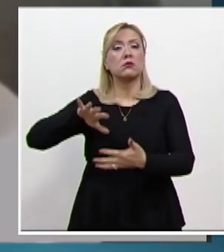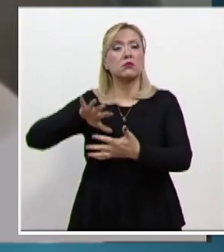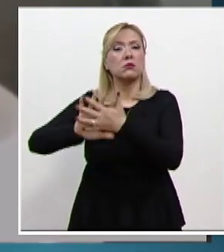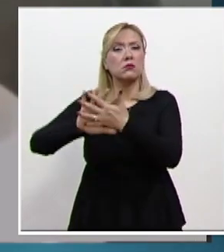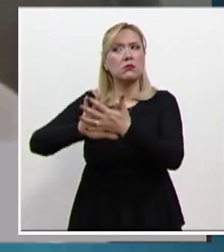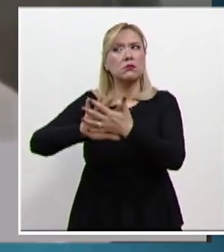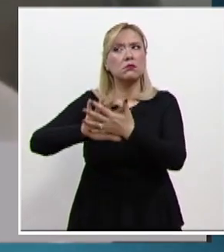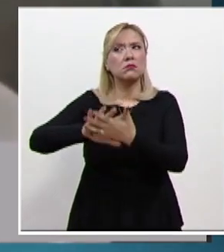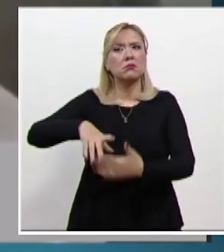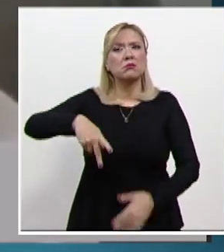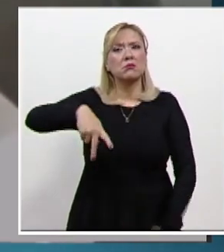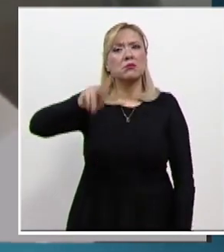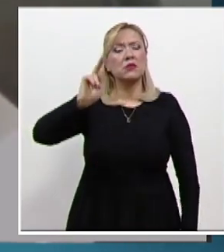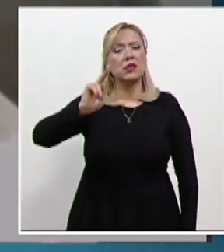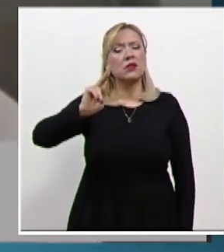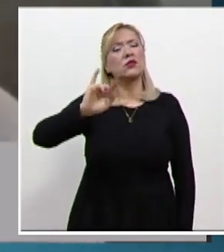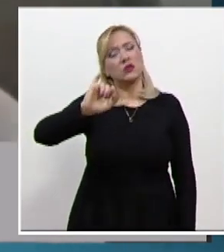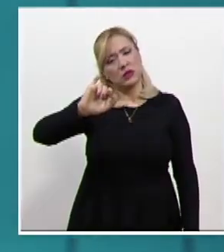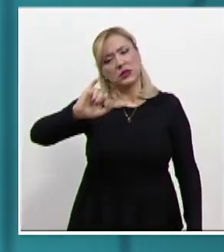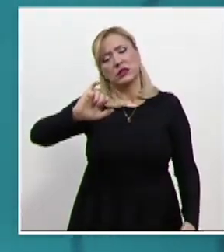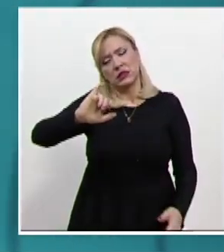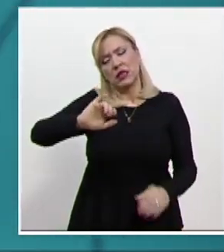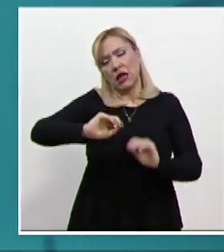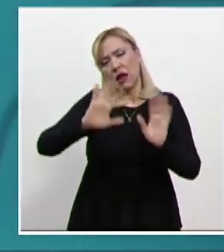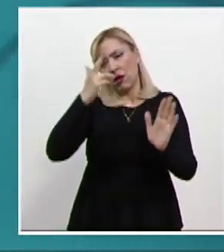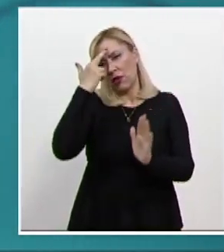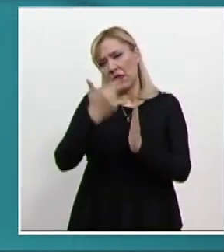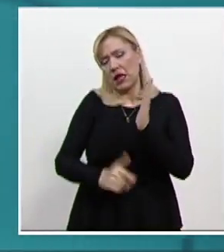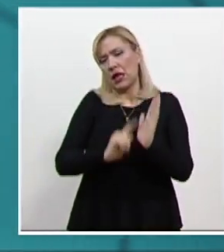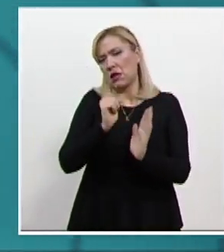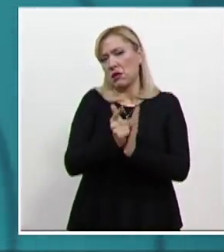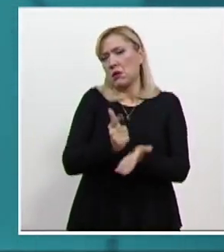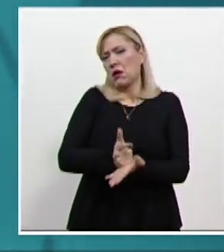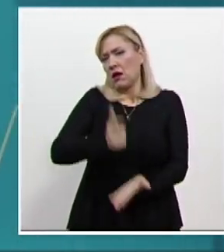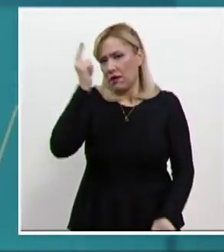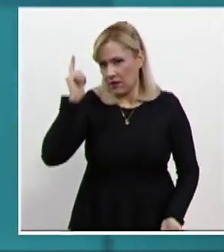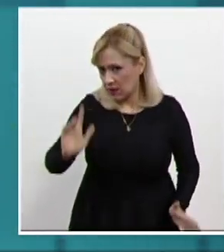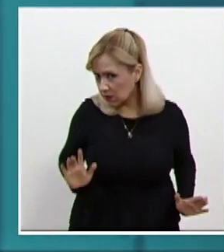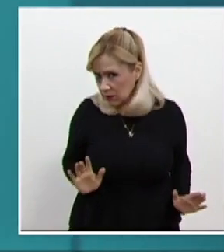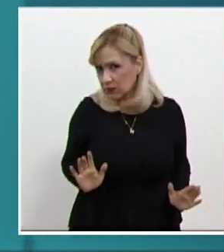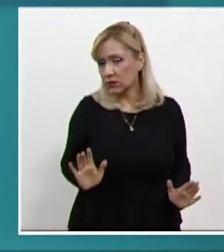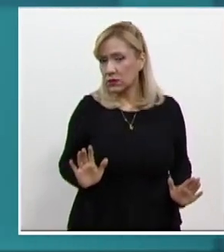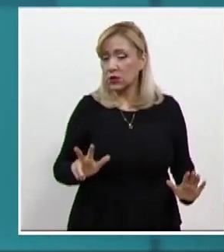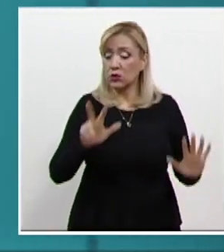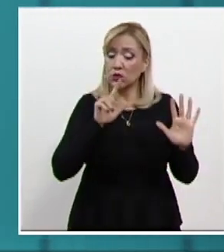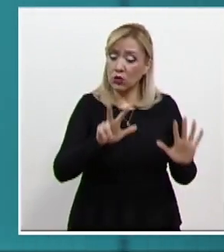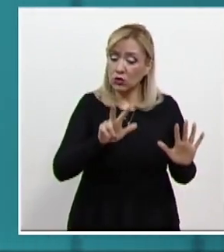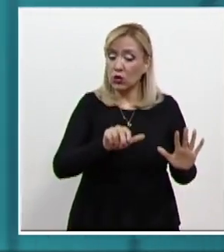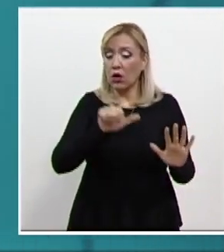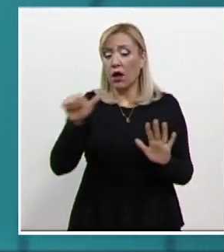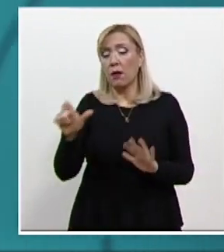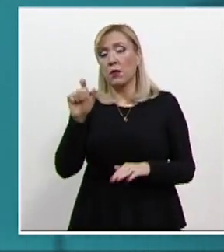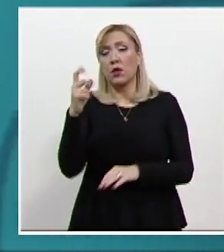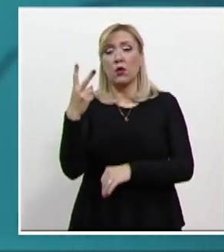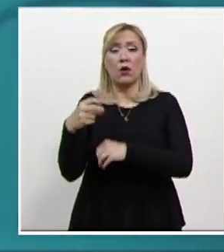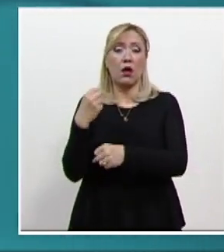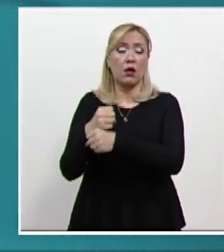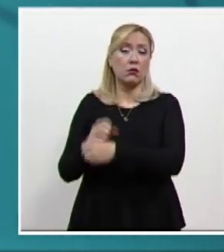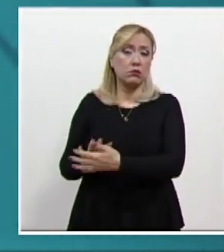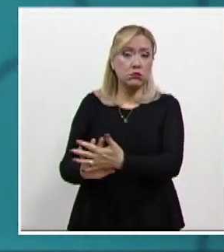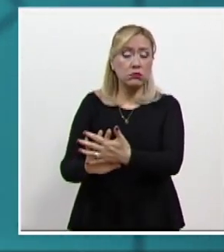haber cometido un delito de alto impacto. La edad promedio de las personas privadas de la libertad es de 18 a 22 años y solo